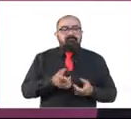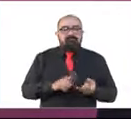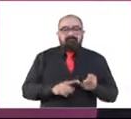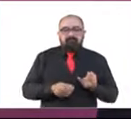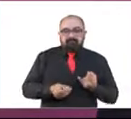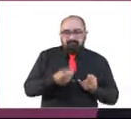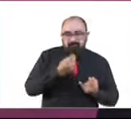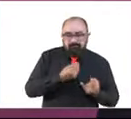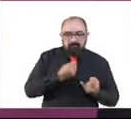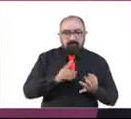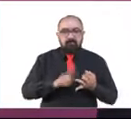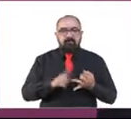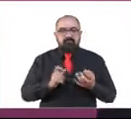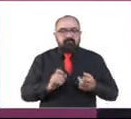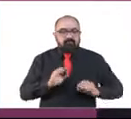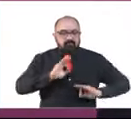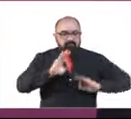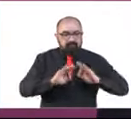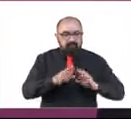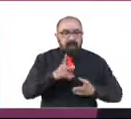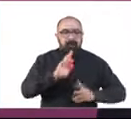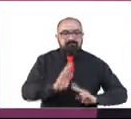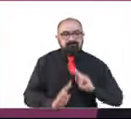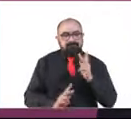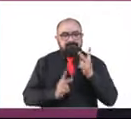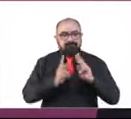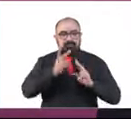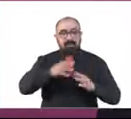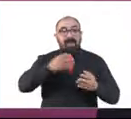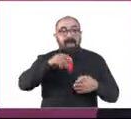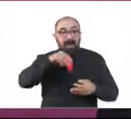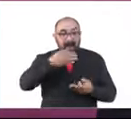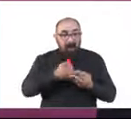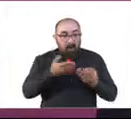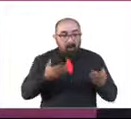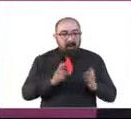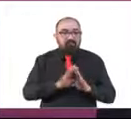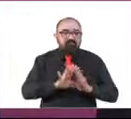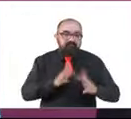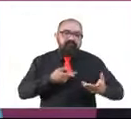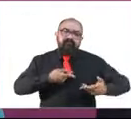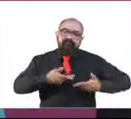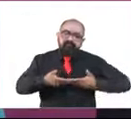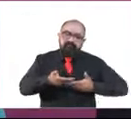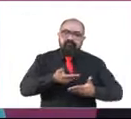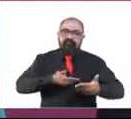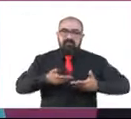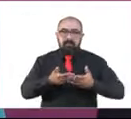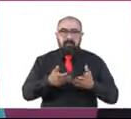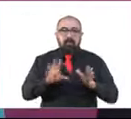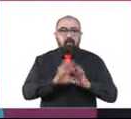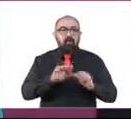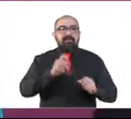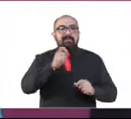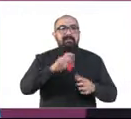en que producimos. Y eso es lo que hoy está en debate. Y con gusto en la siguiente, pues les platicamos qué hemos hecho en la ciudad. Gracias. Gracias,